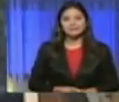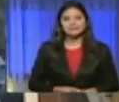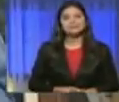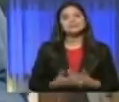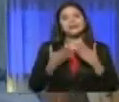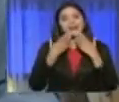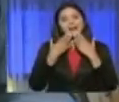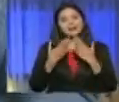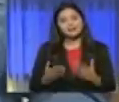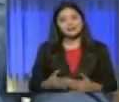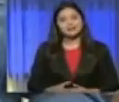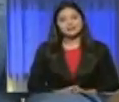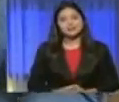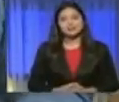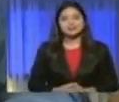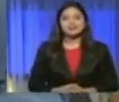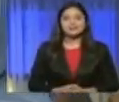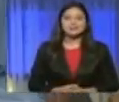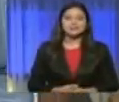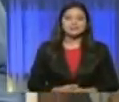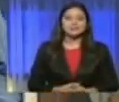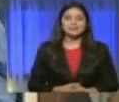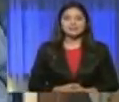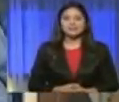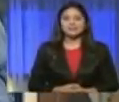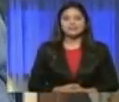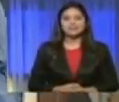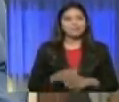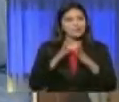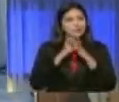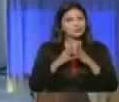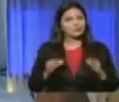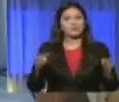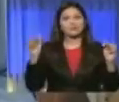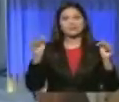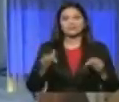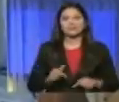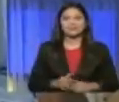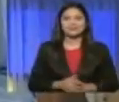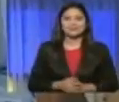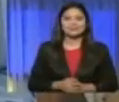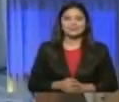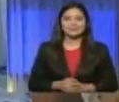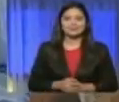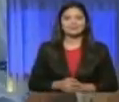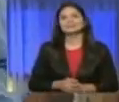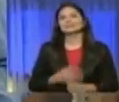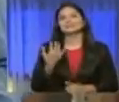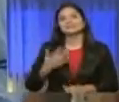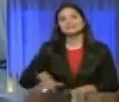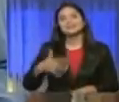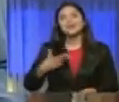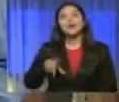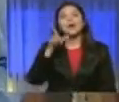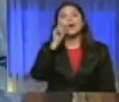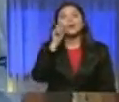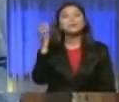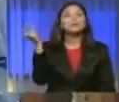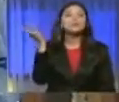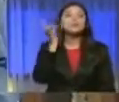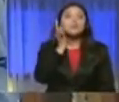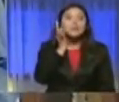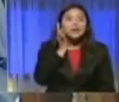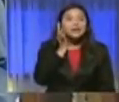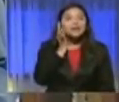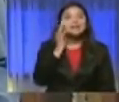gracias por todos estos generosos conceptos orientadores de hombres y mujeres que desde